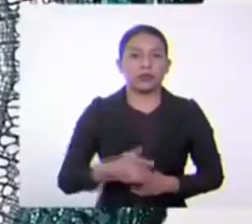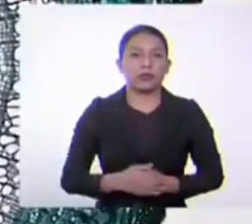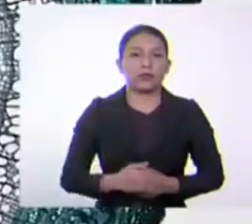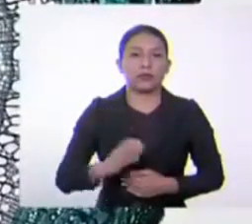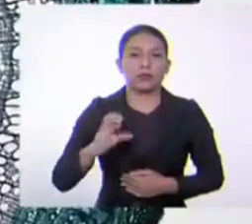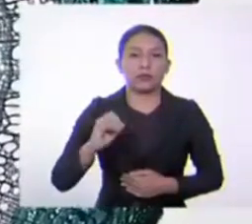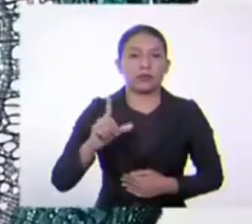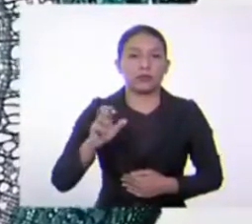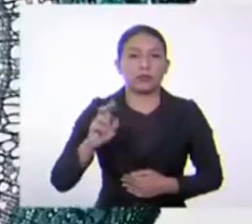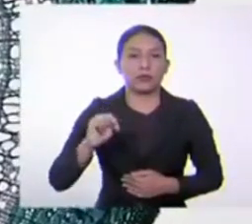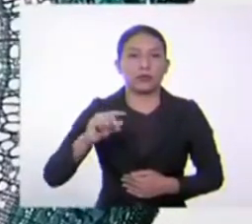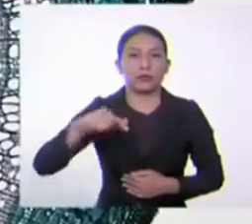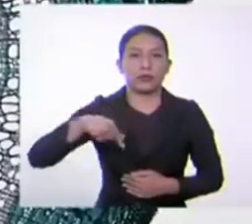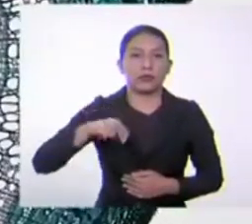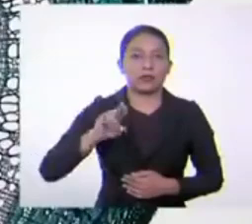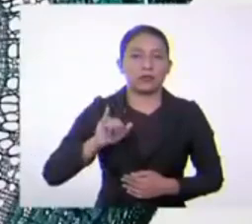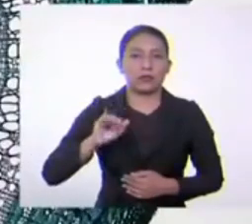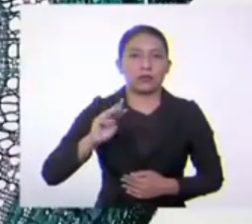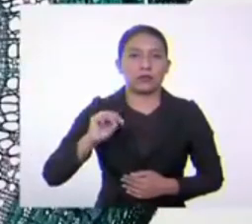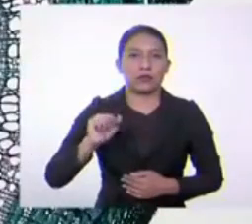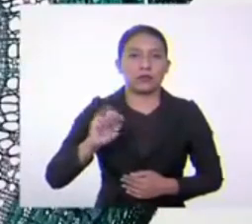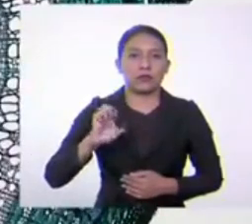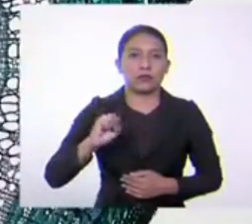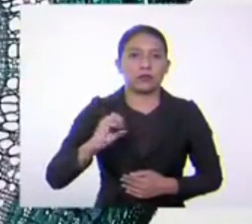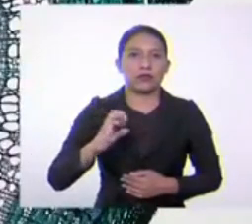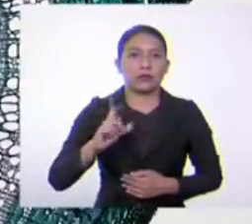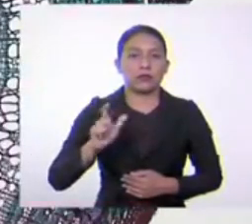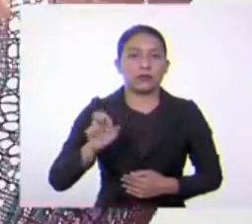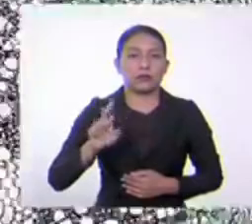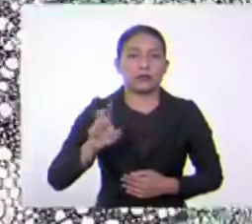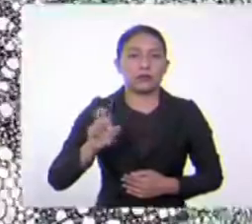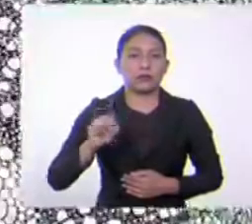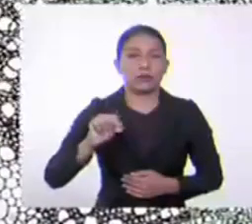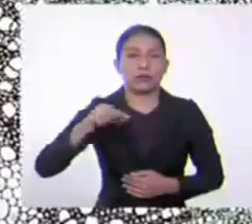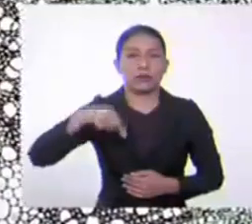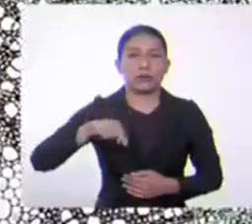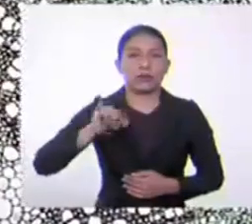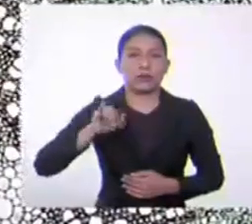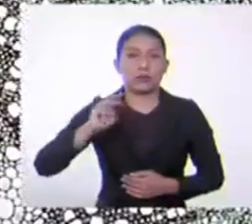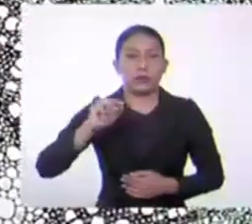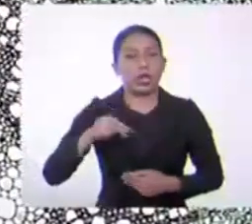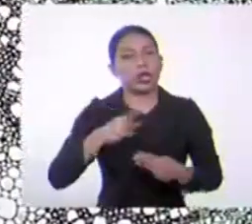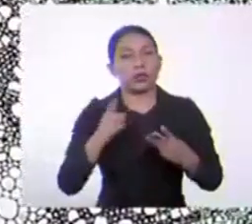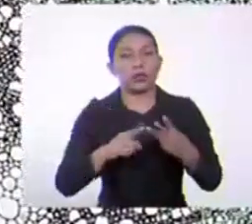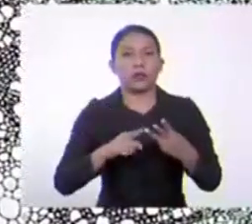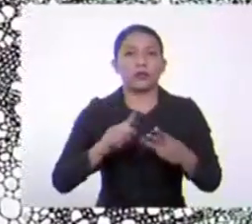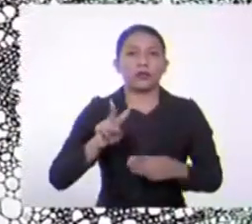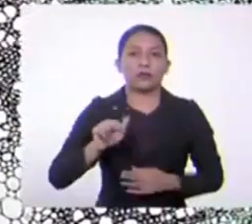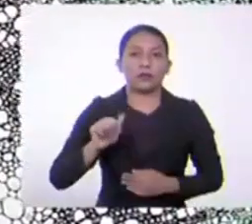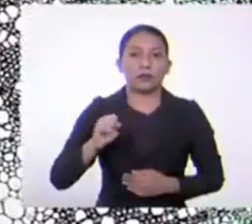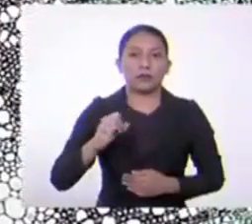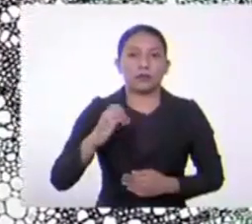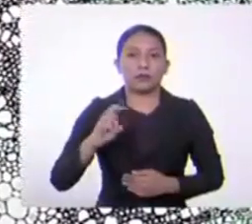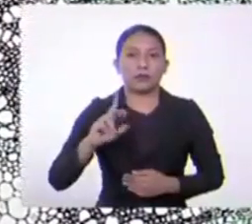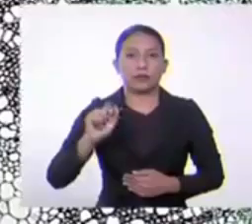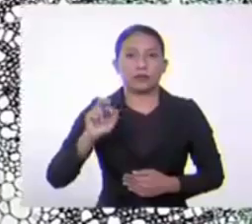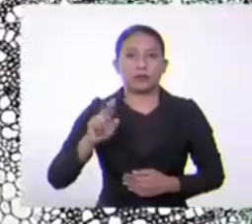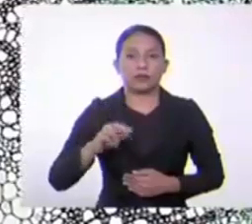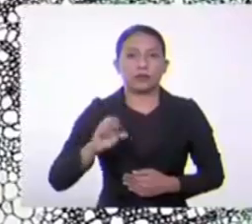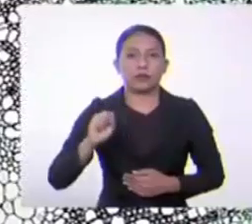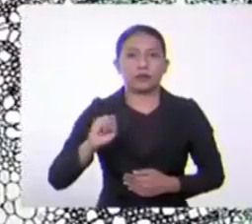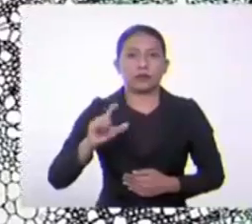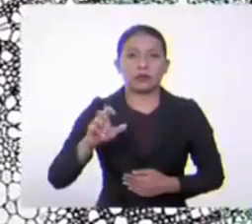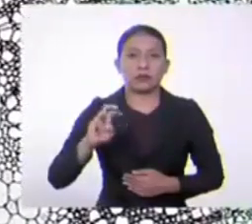colénquima, parénquima y esclerénquima. Y tenemos el tejido vascular, conformado por xilema